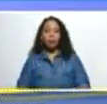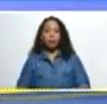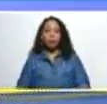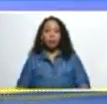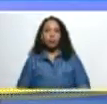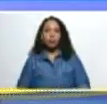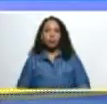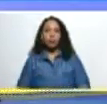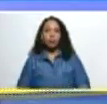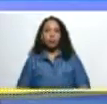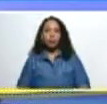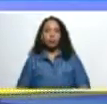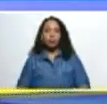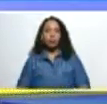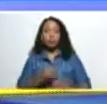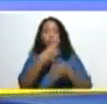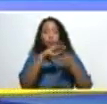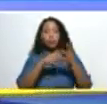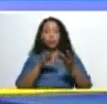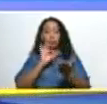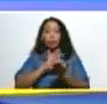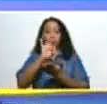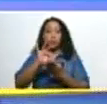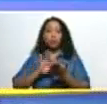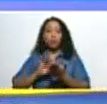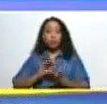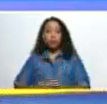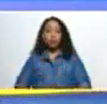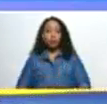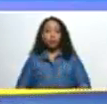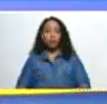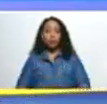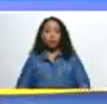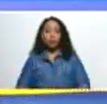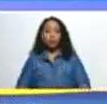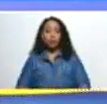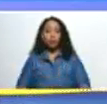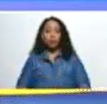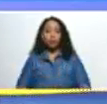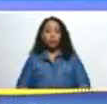Bueno, material estratégico 22 toneladas, expedientes remitidos